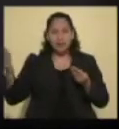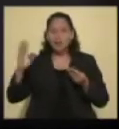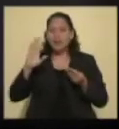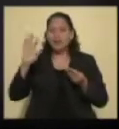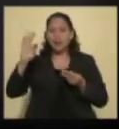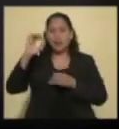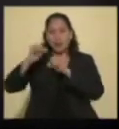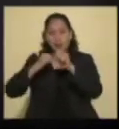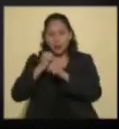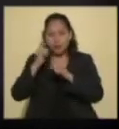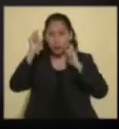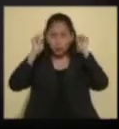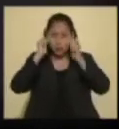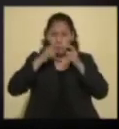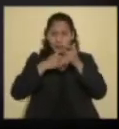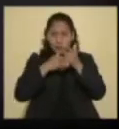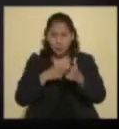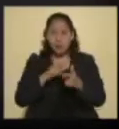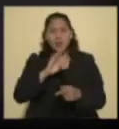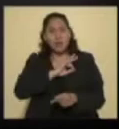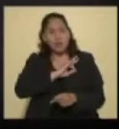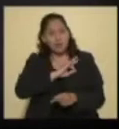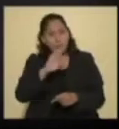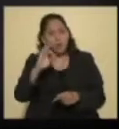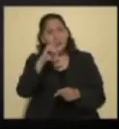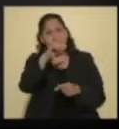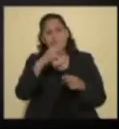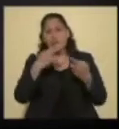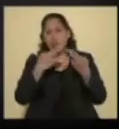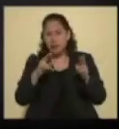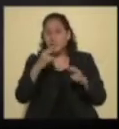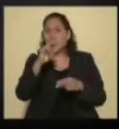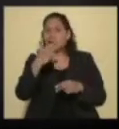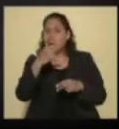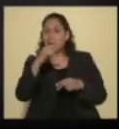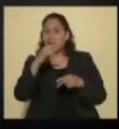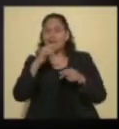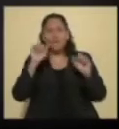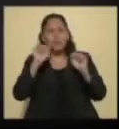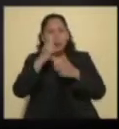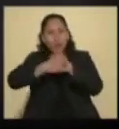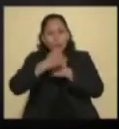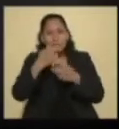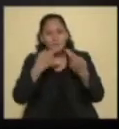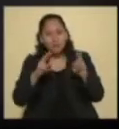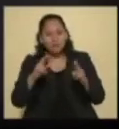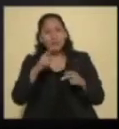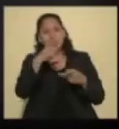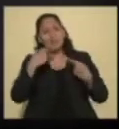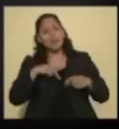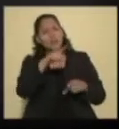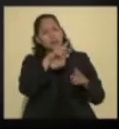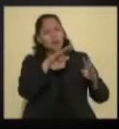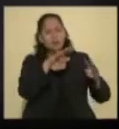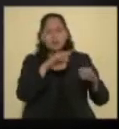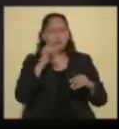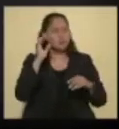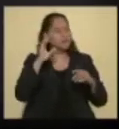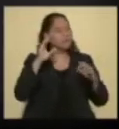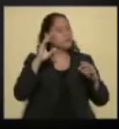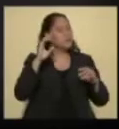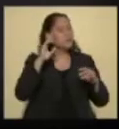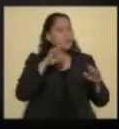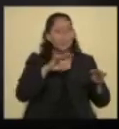años al servicio del turismo pueden estar en el Guinness Record? En ese momento personalidades que estaban ahí escuchando